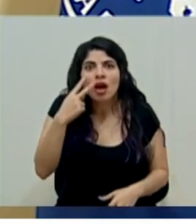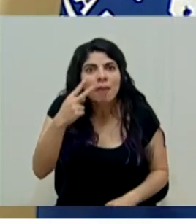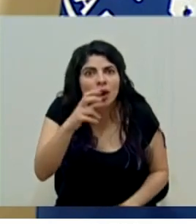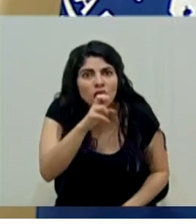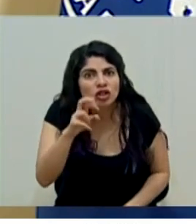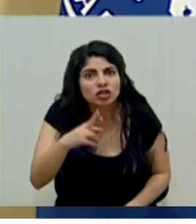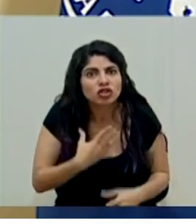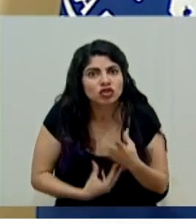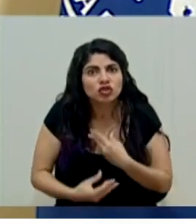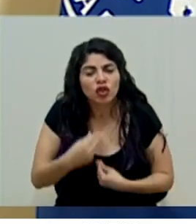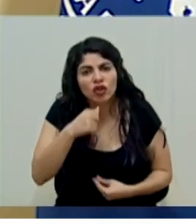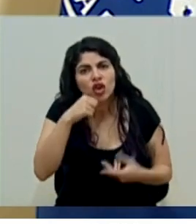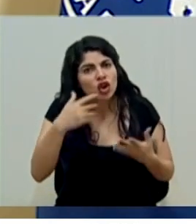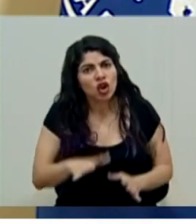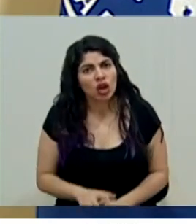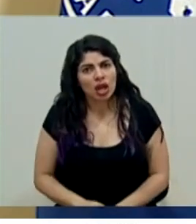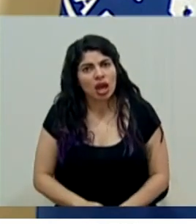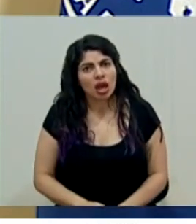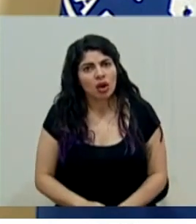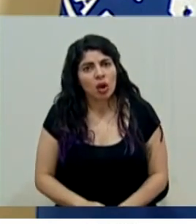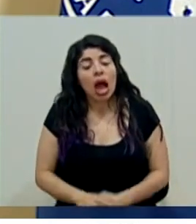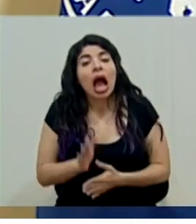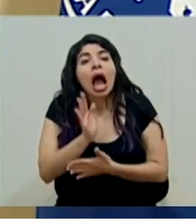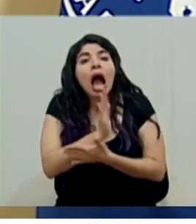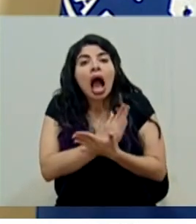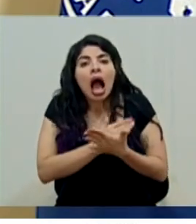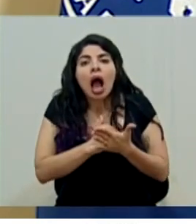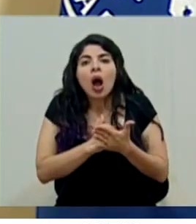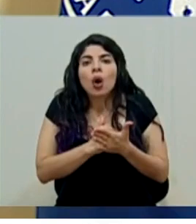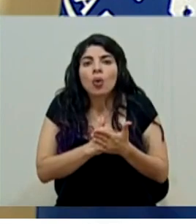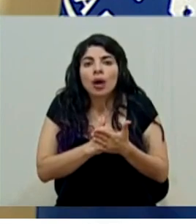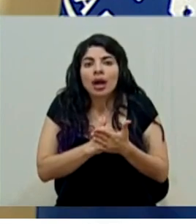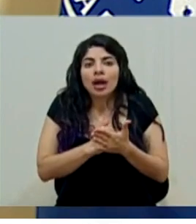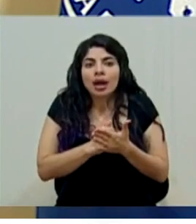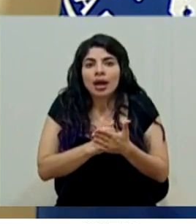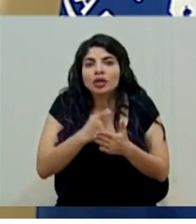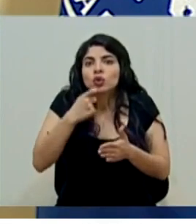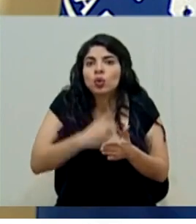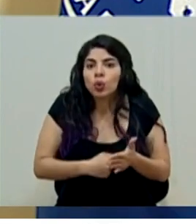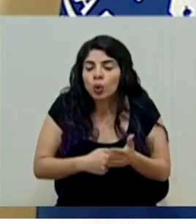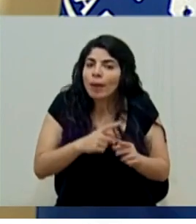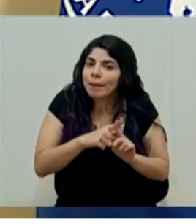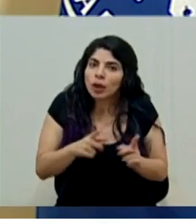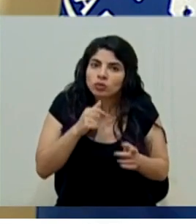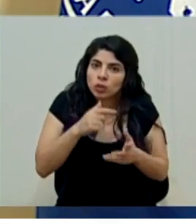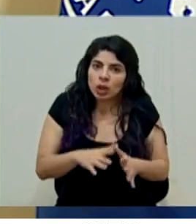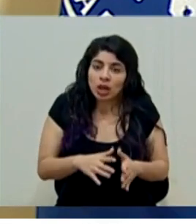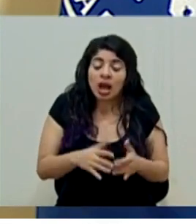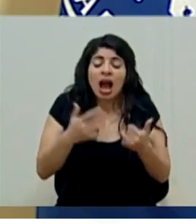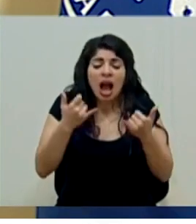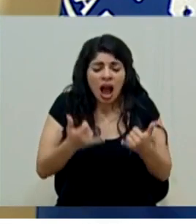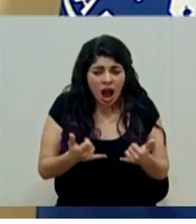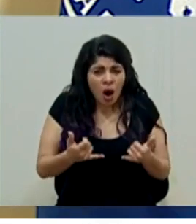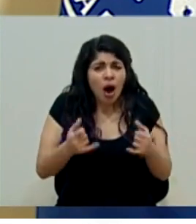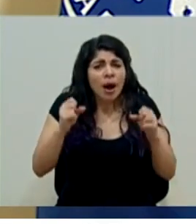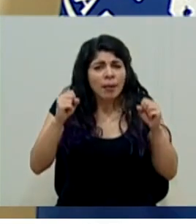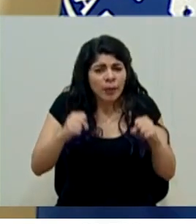Rica sufrir, por más de que sea una medida dura. Y estamos, sí, en la